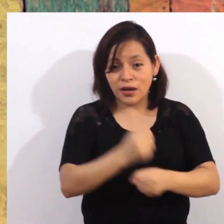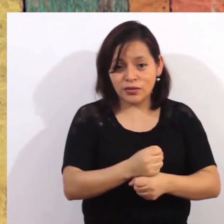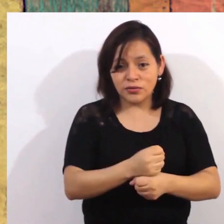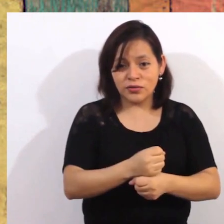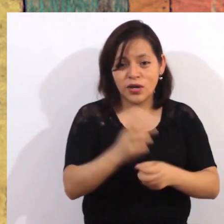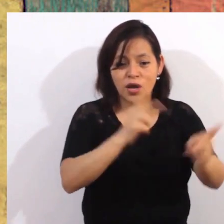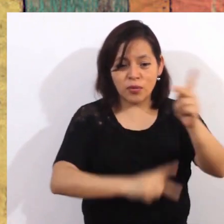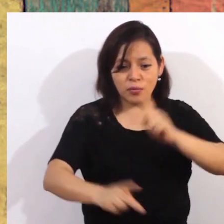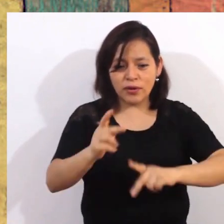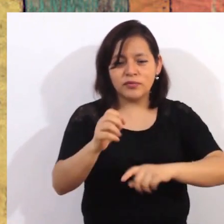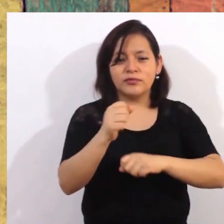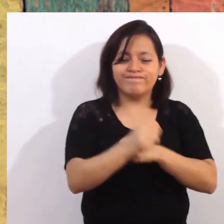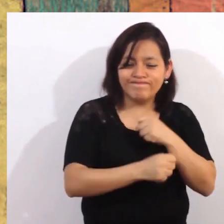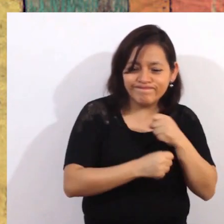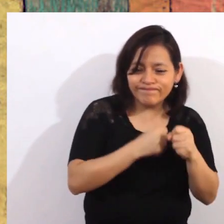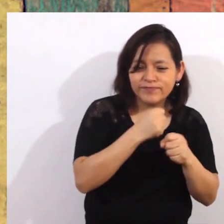los griegos,